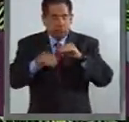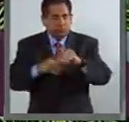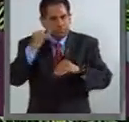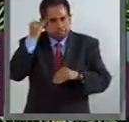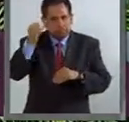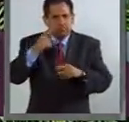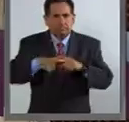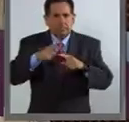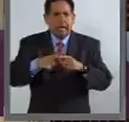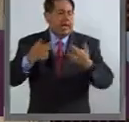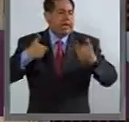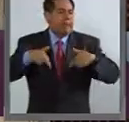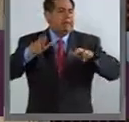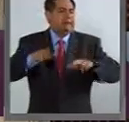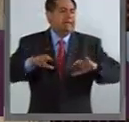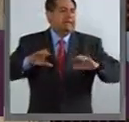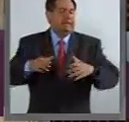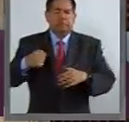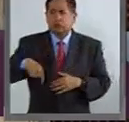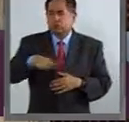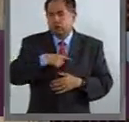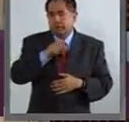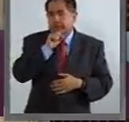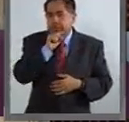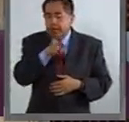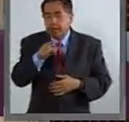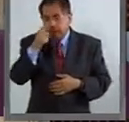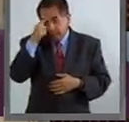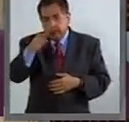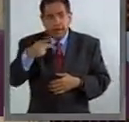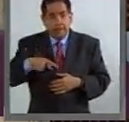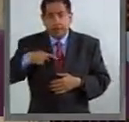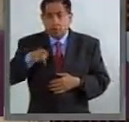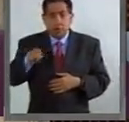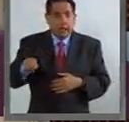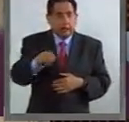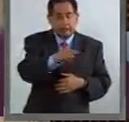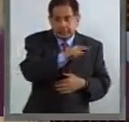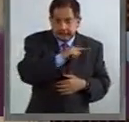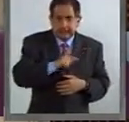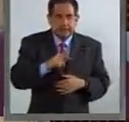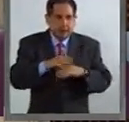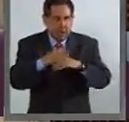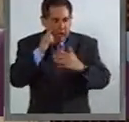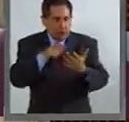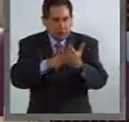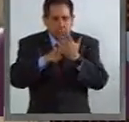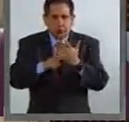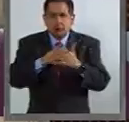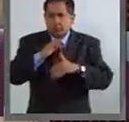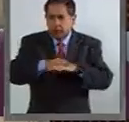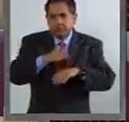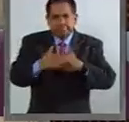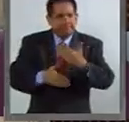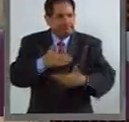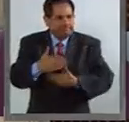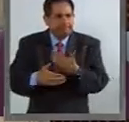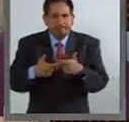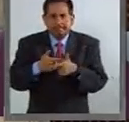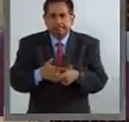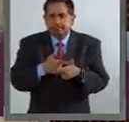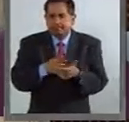como representantes populares, pero también para la gente, para estarnos exigiendo